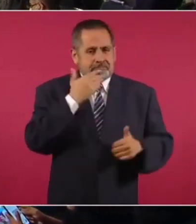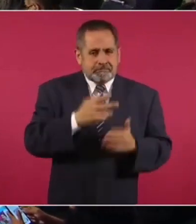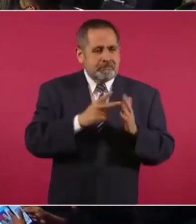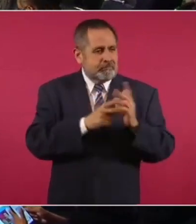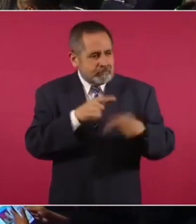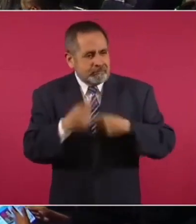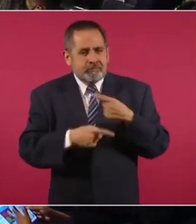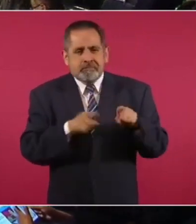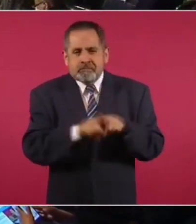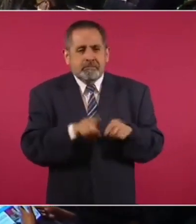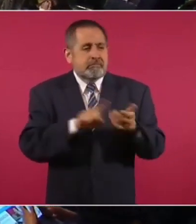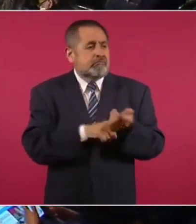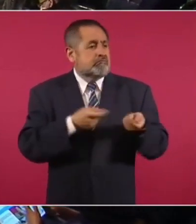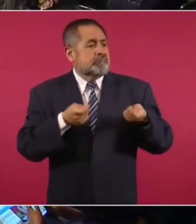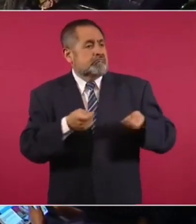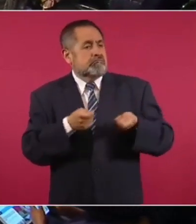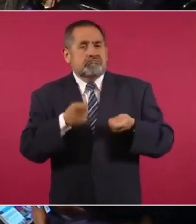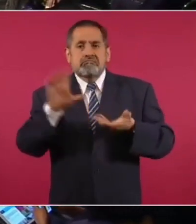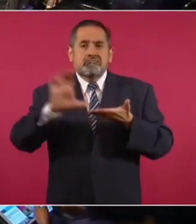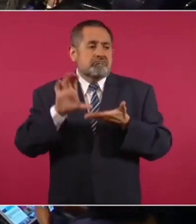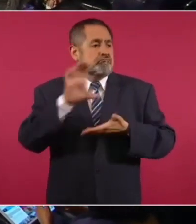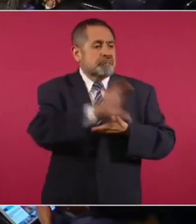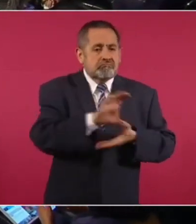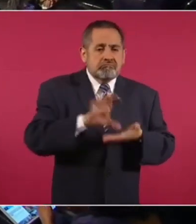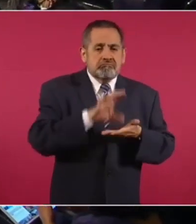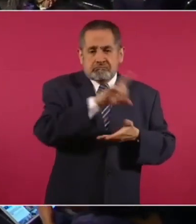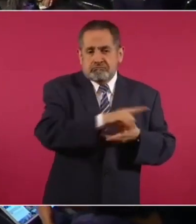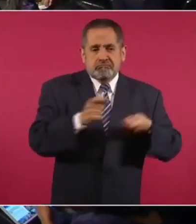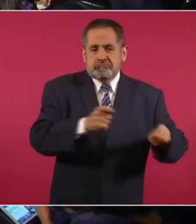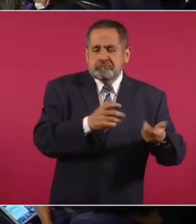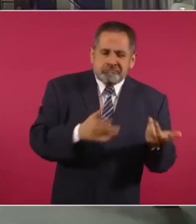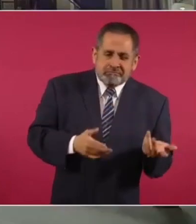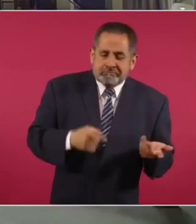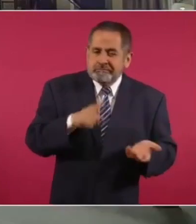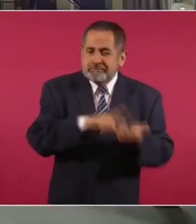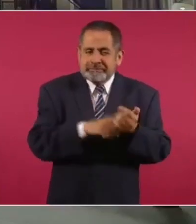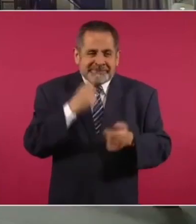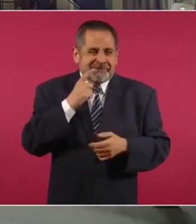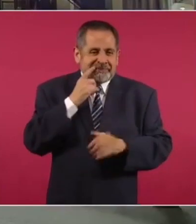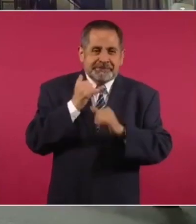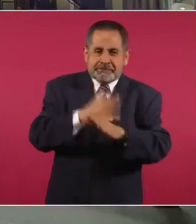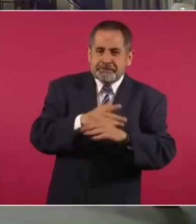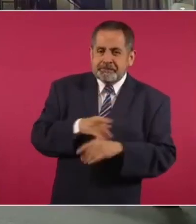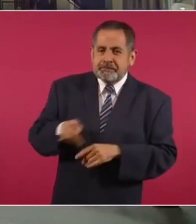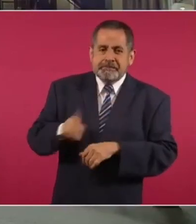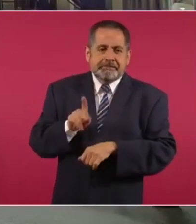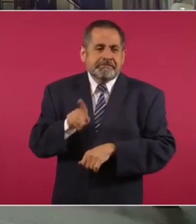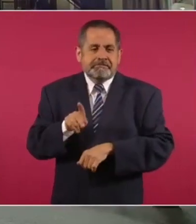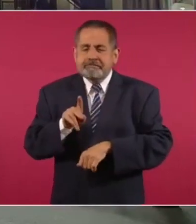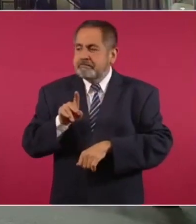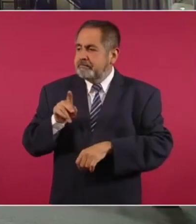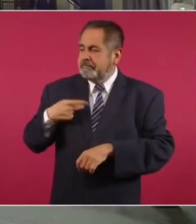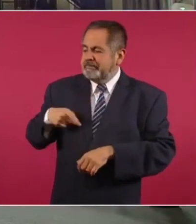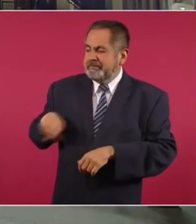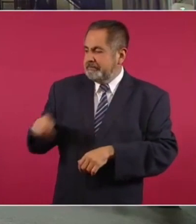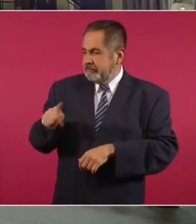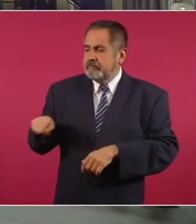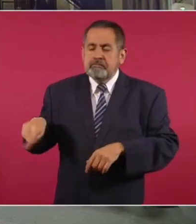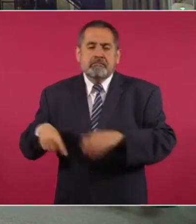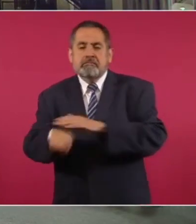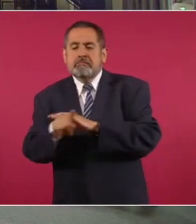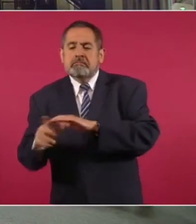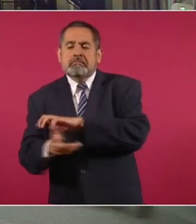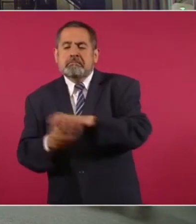ciclo perverso para que sigan obteniendo recursos y controlando el desarrollo de las instituciones mientras administran el dolor de las